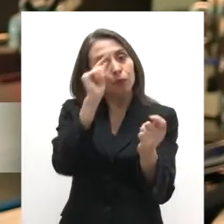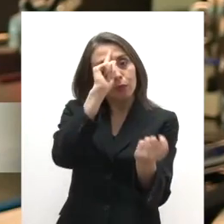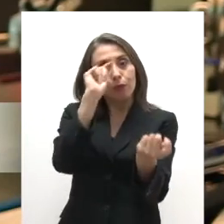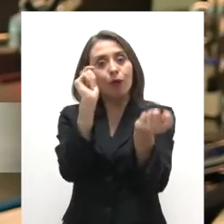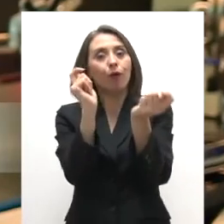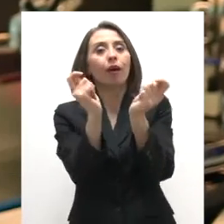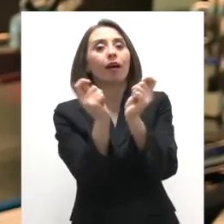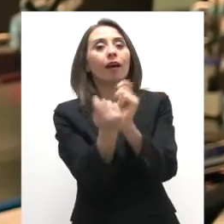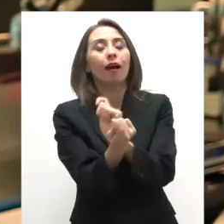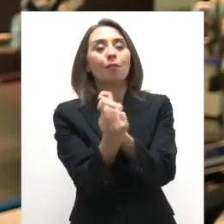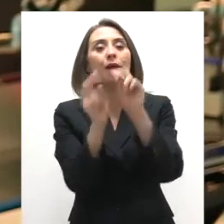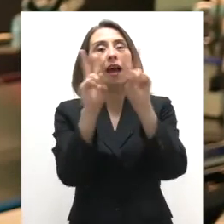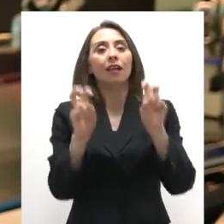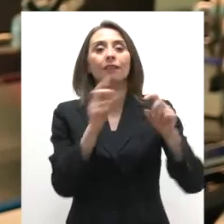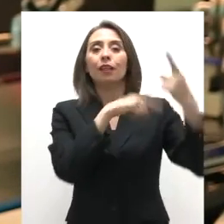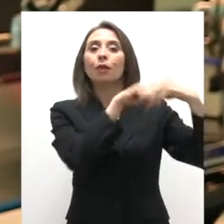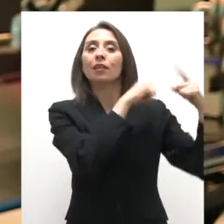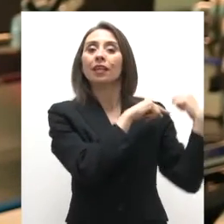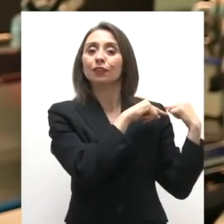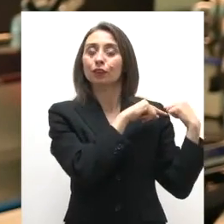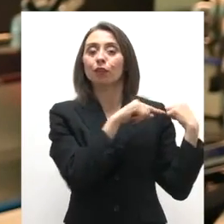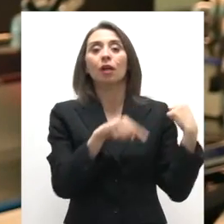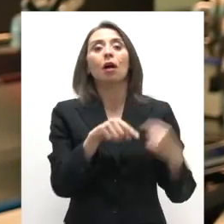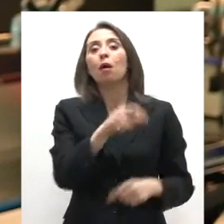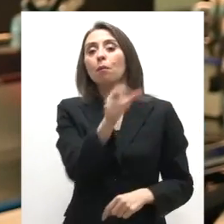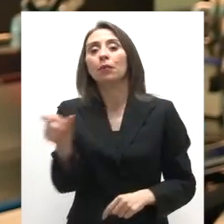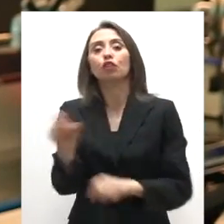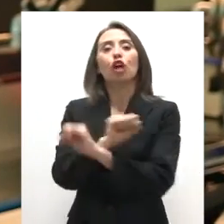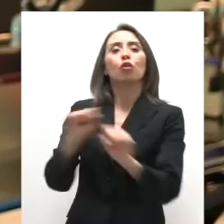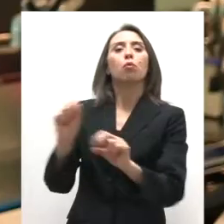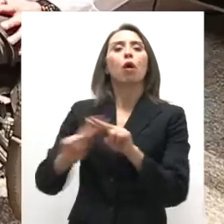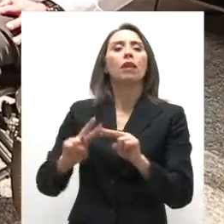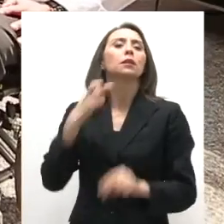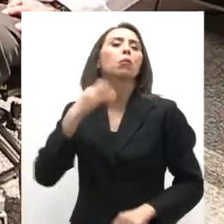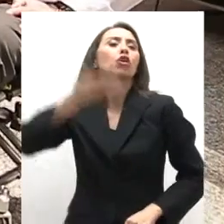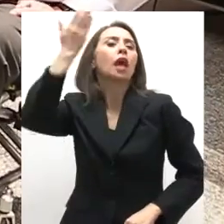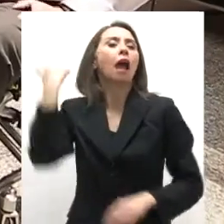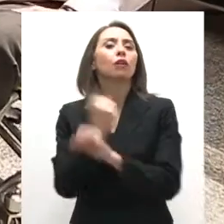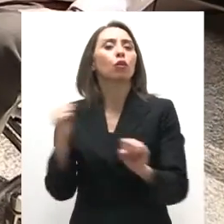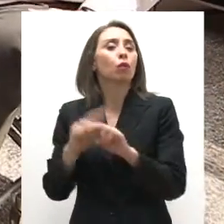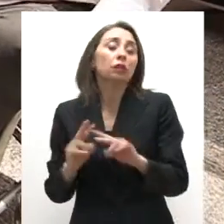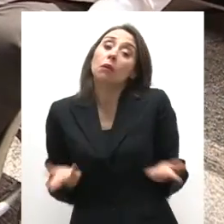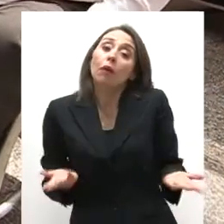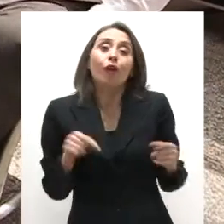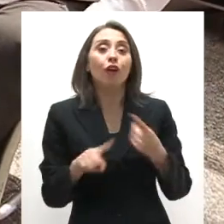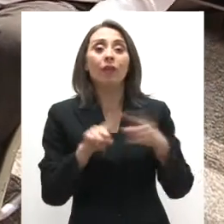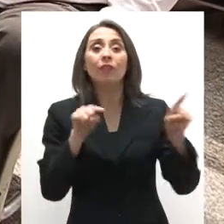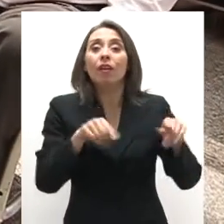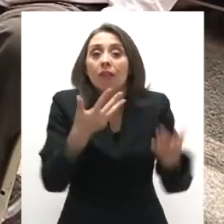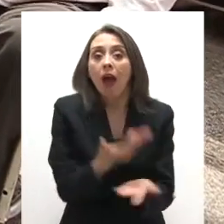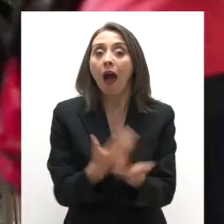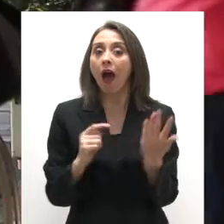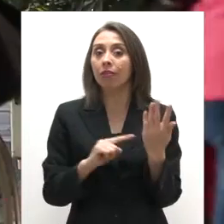poquito la temática de la historia? Oye, esta gente no puede hacerlo porque antes no lo podían hacer. Bueno, hoy día están las tecnologías, están los medios,